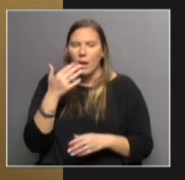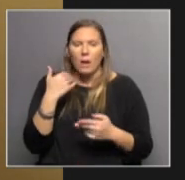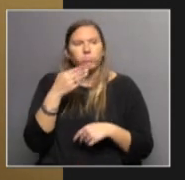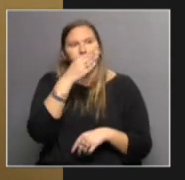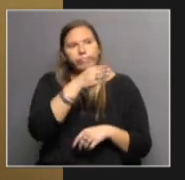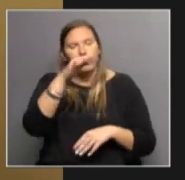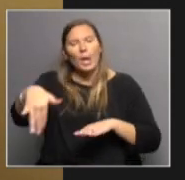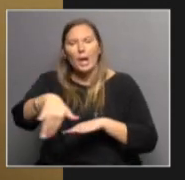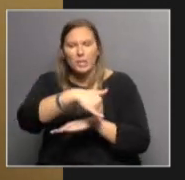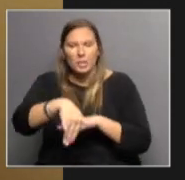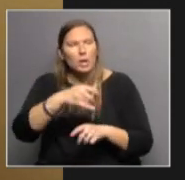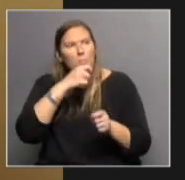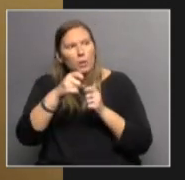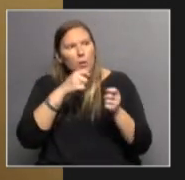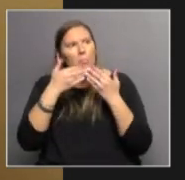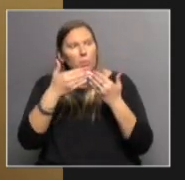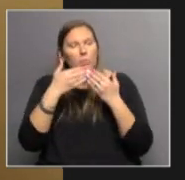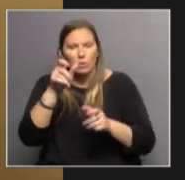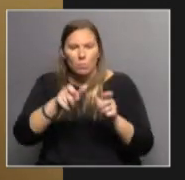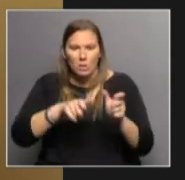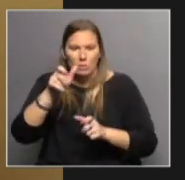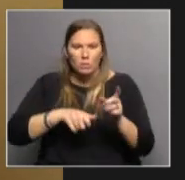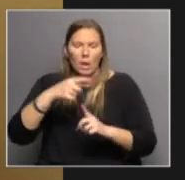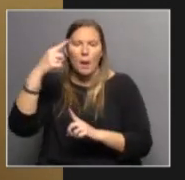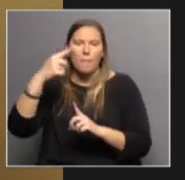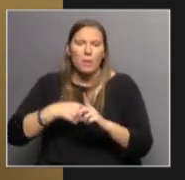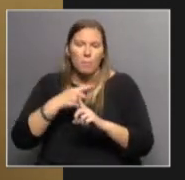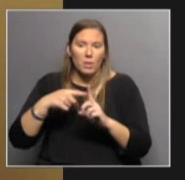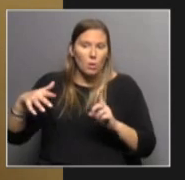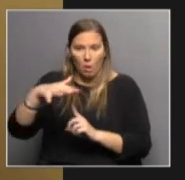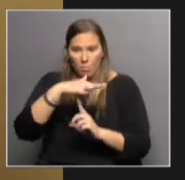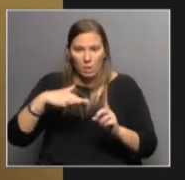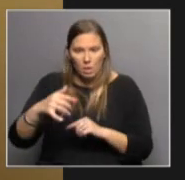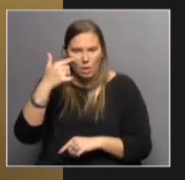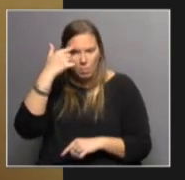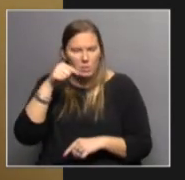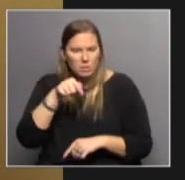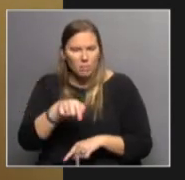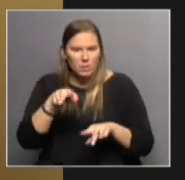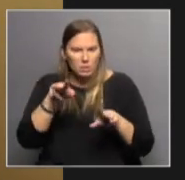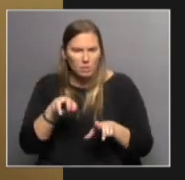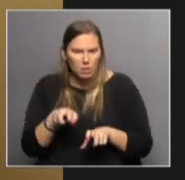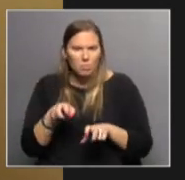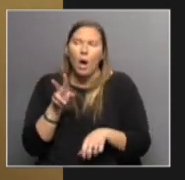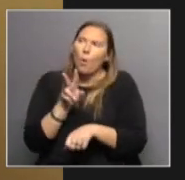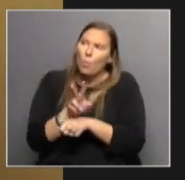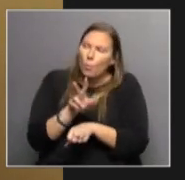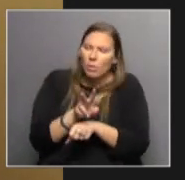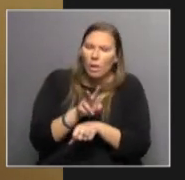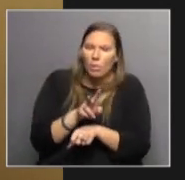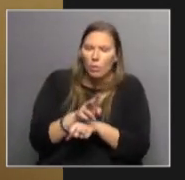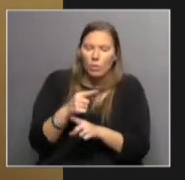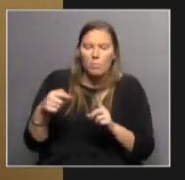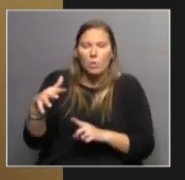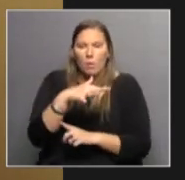las calles y preguntando a las personas sobre el mes del ambiente, qué pensaban sobre el ambiente, sobre el cuidado del ambiente?